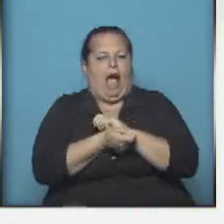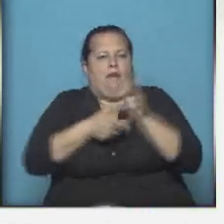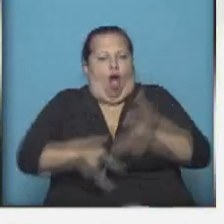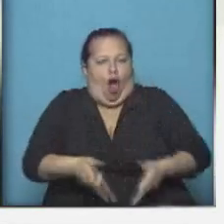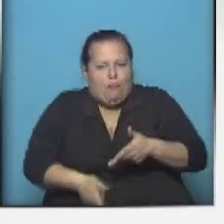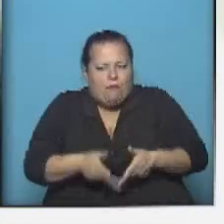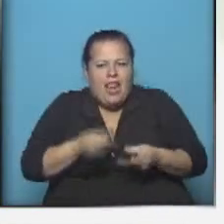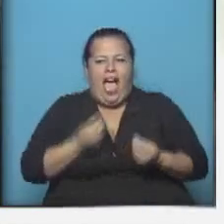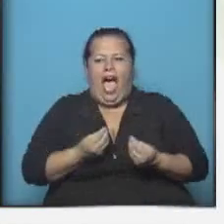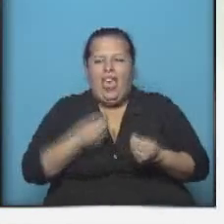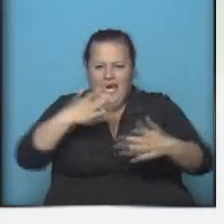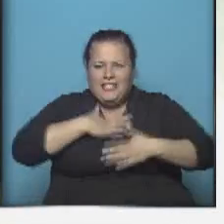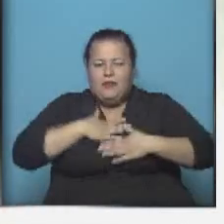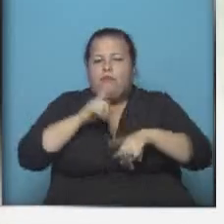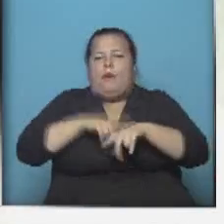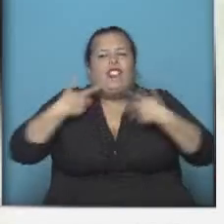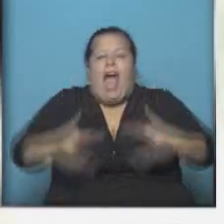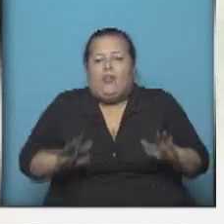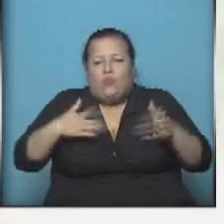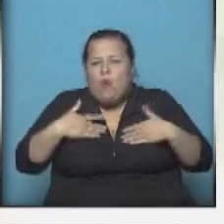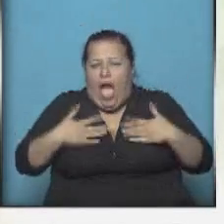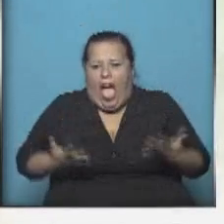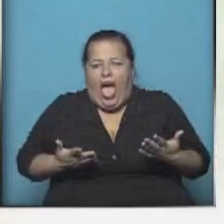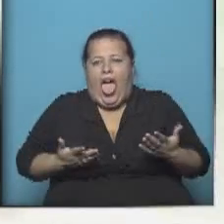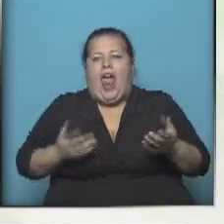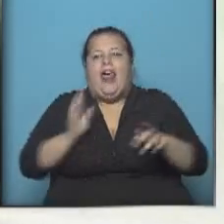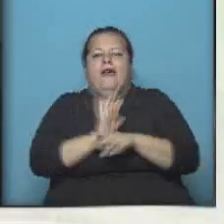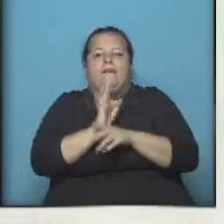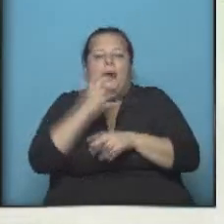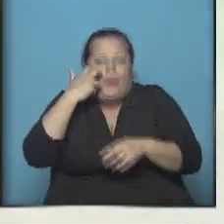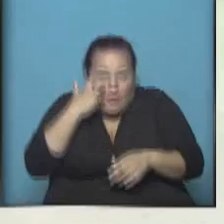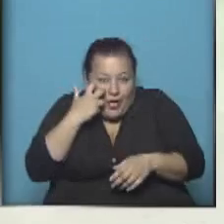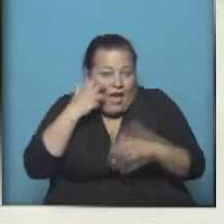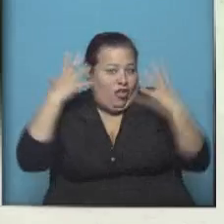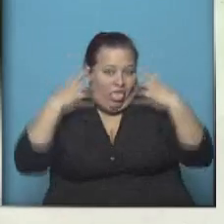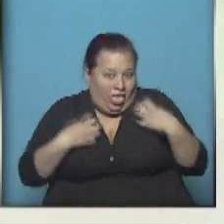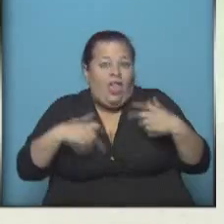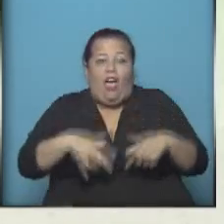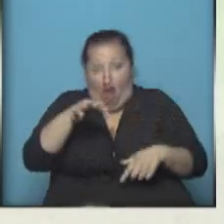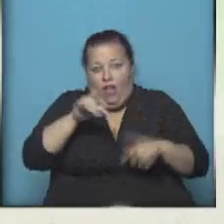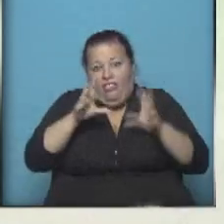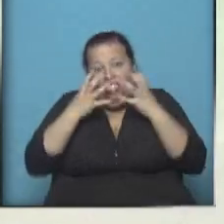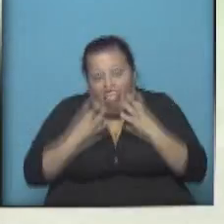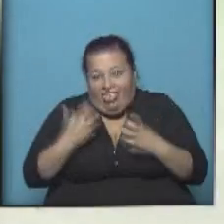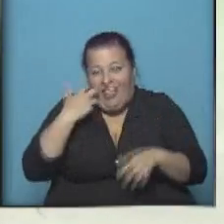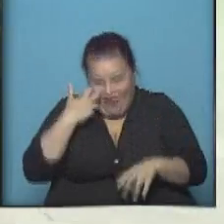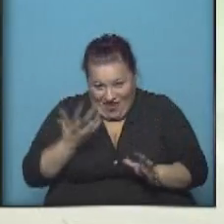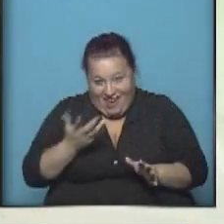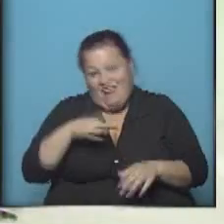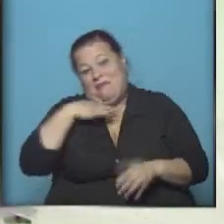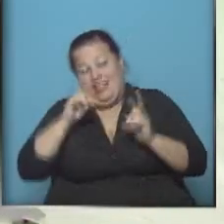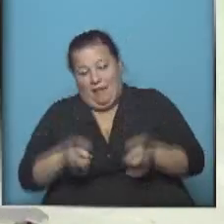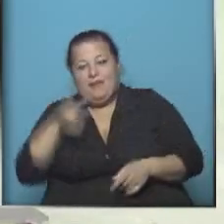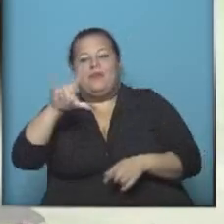situación que forma parte de nuestro proceso natural, como envejecemos de todo, bueno, también de eso, ¿no? Y está con nosotros la